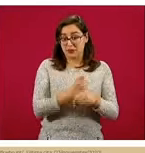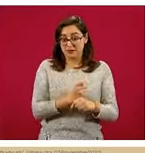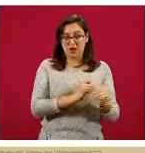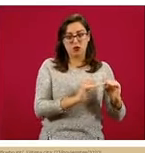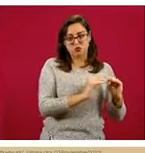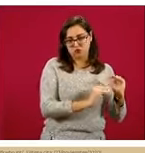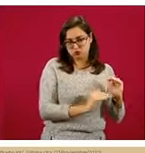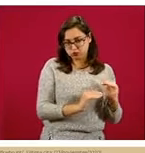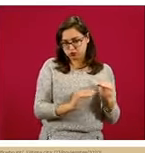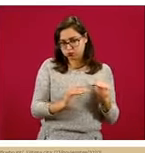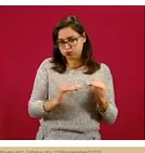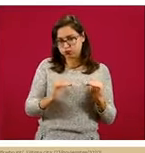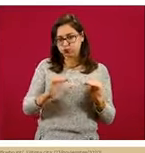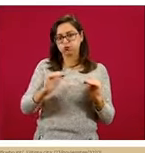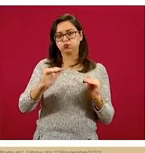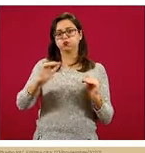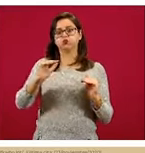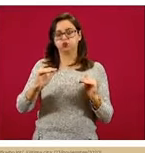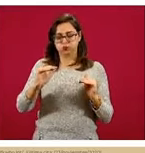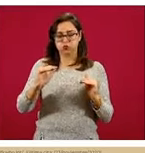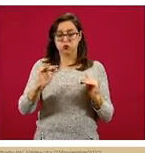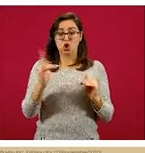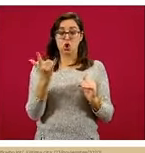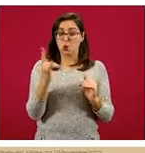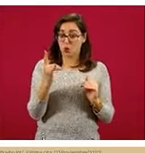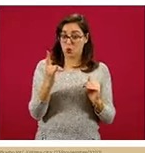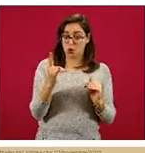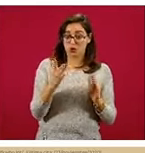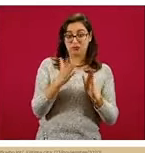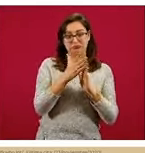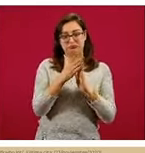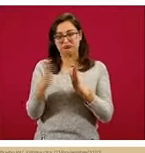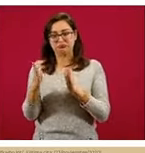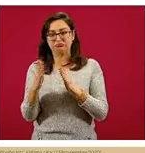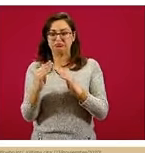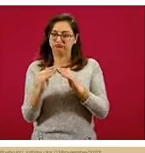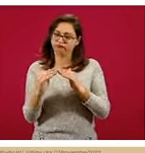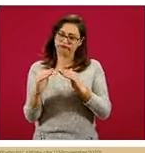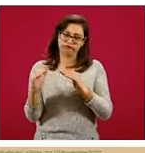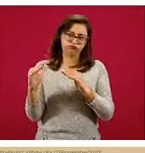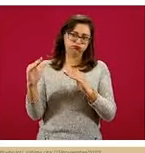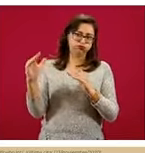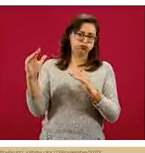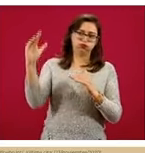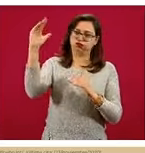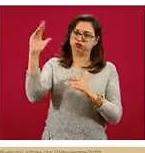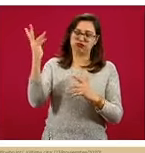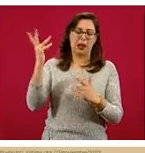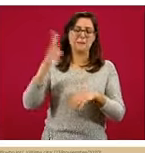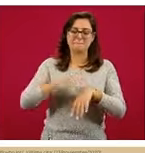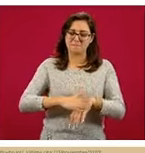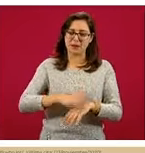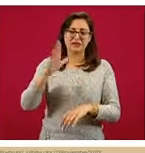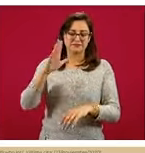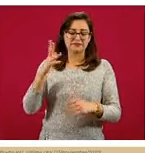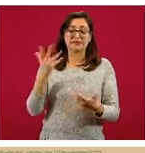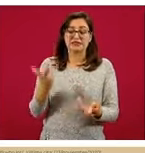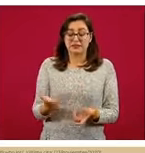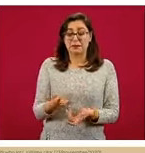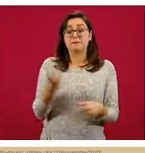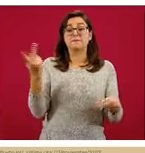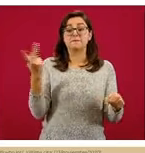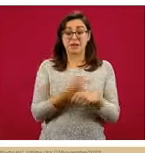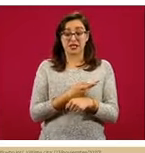pico, su primer acme que tuvo precisamente a fines de julio. Ya para estas fechas se está superando y por lo tanto se está acercando